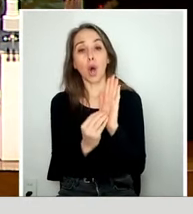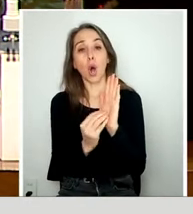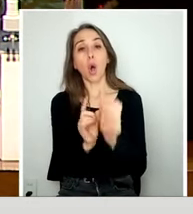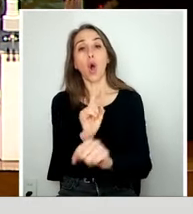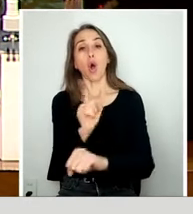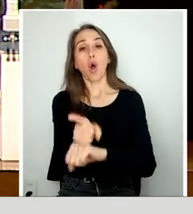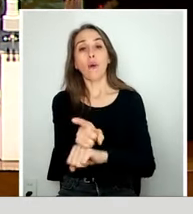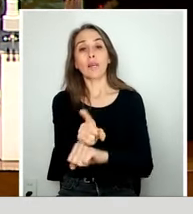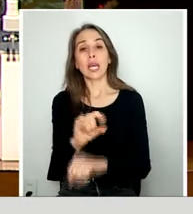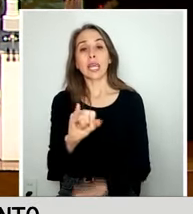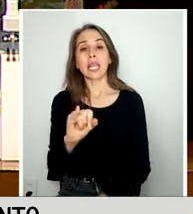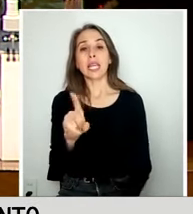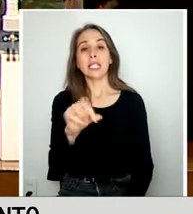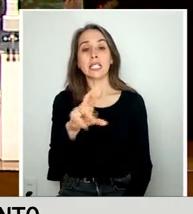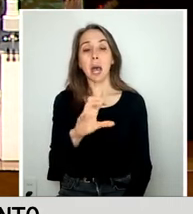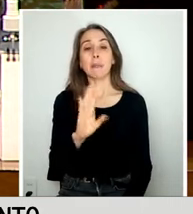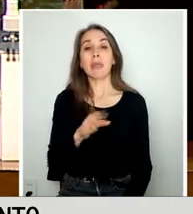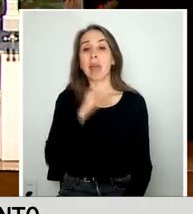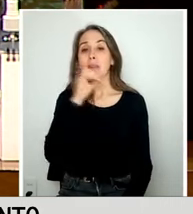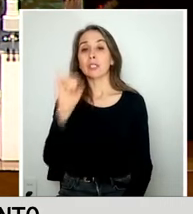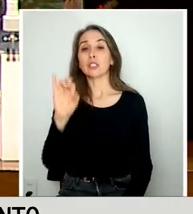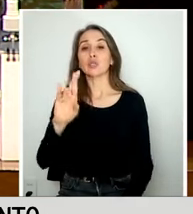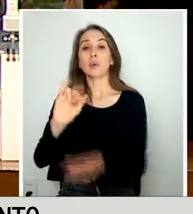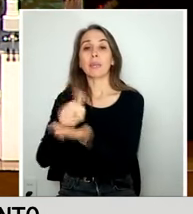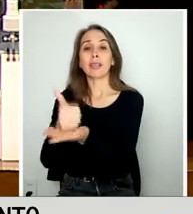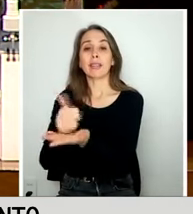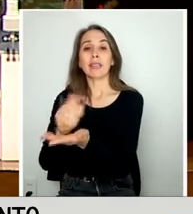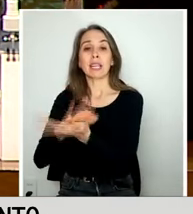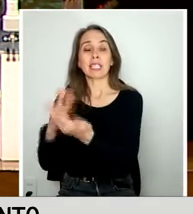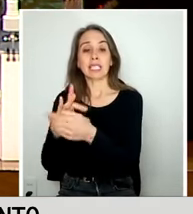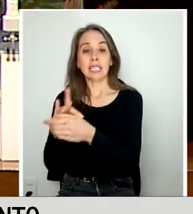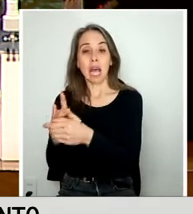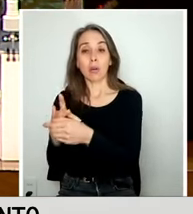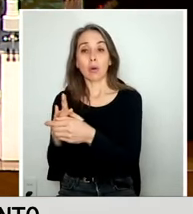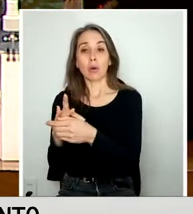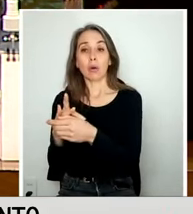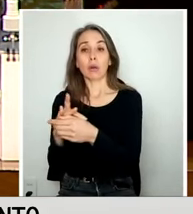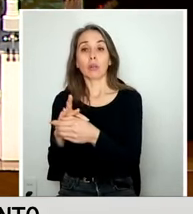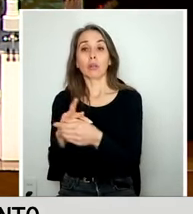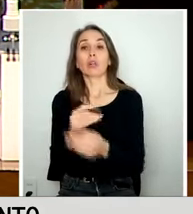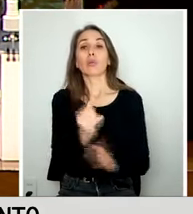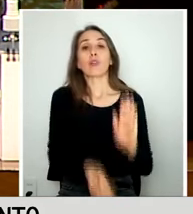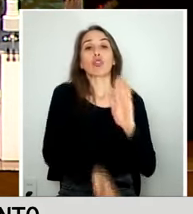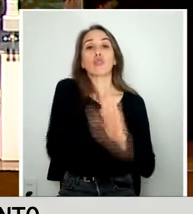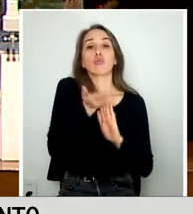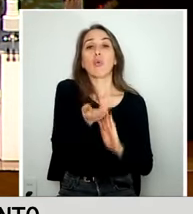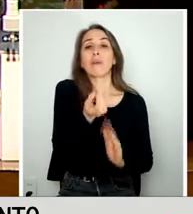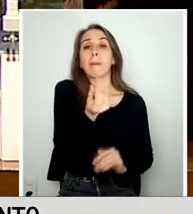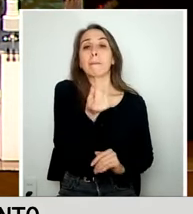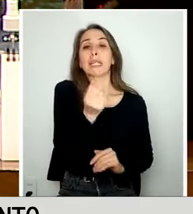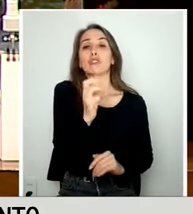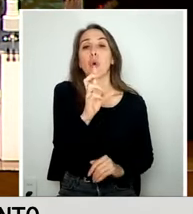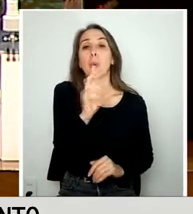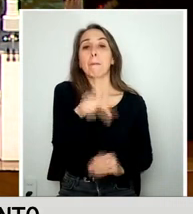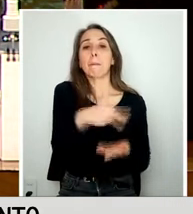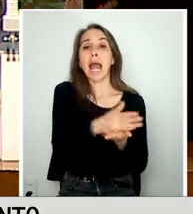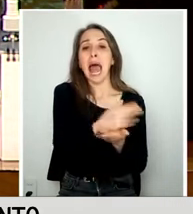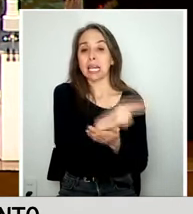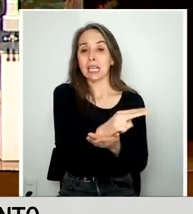la isapress de informar a la superintendencia de salud el aumento del precio de sus planes correspondiente al boletín